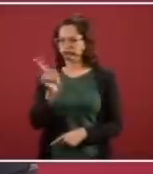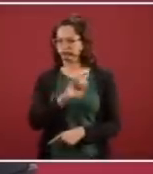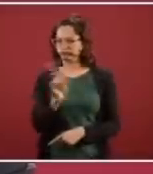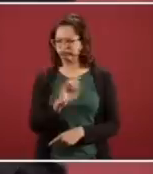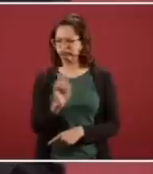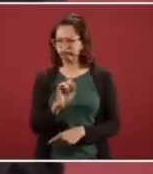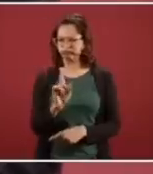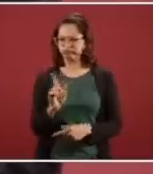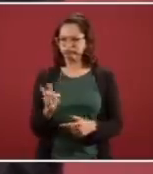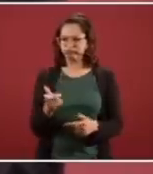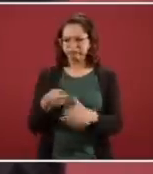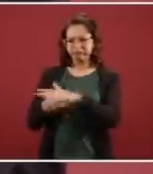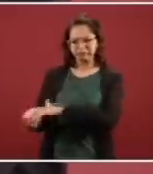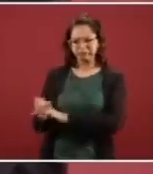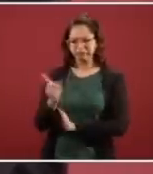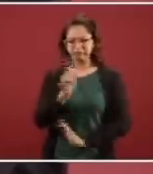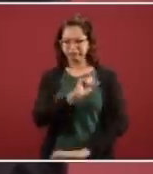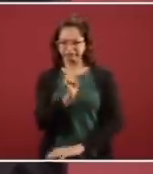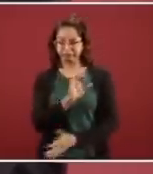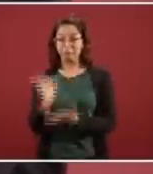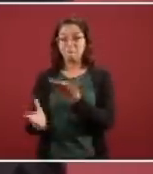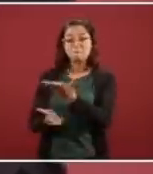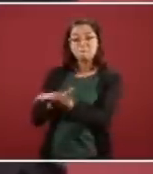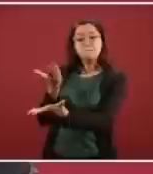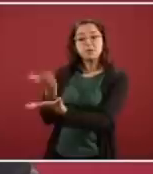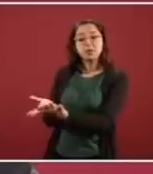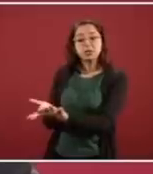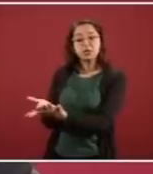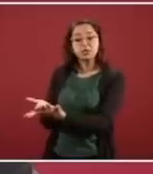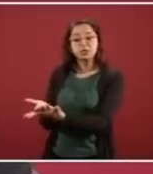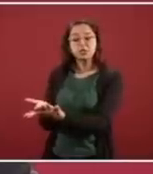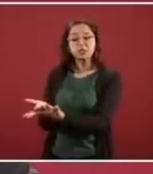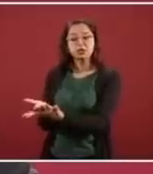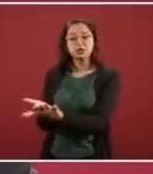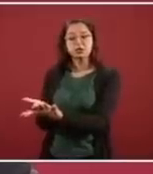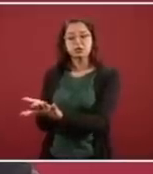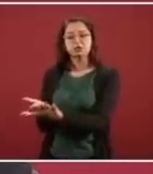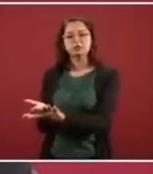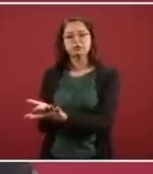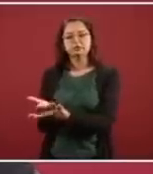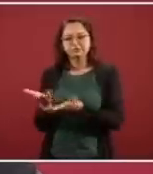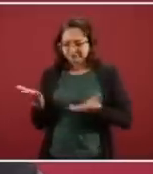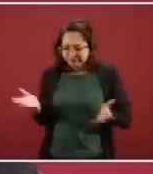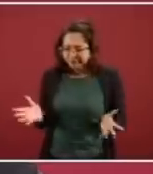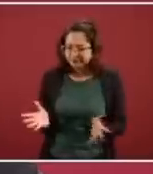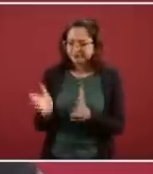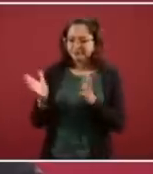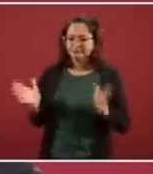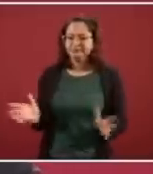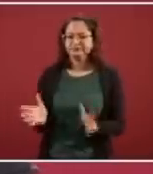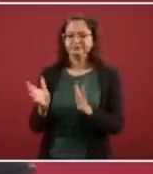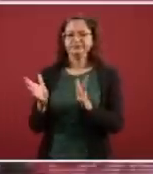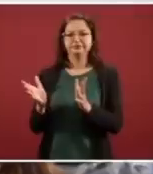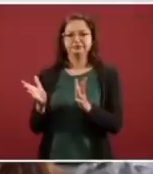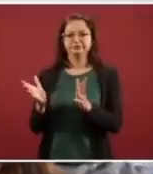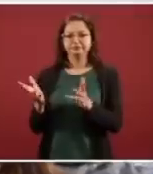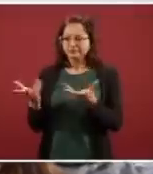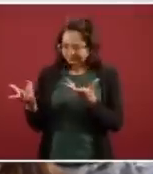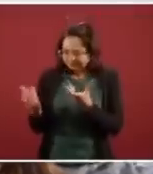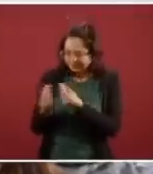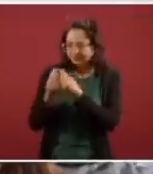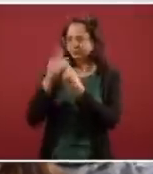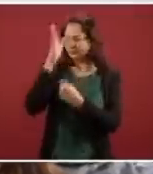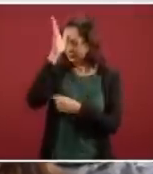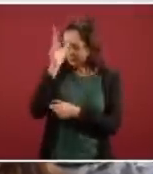no para comprarlo, sino con el ánimo de que se llegara